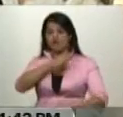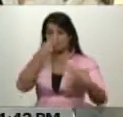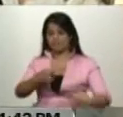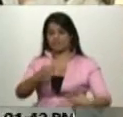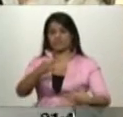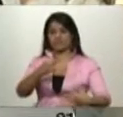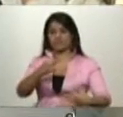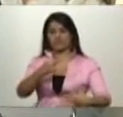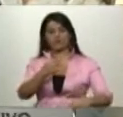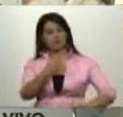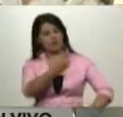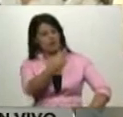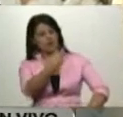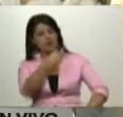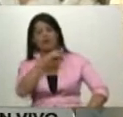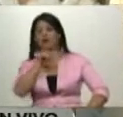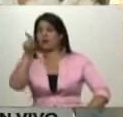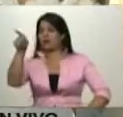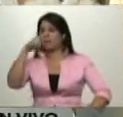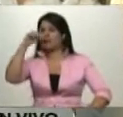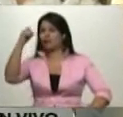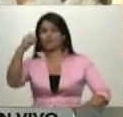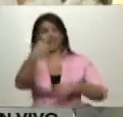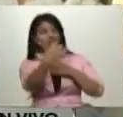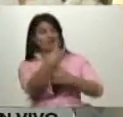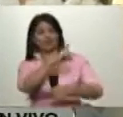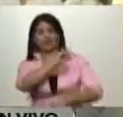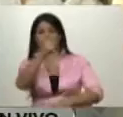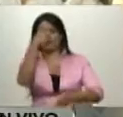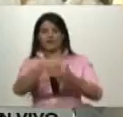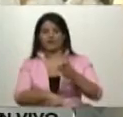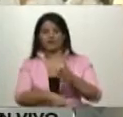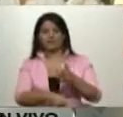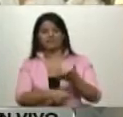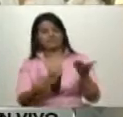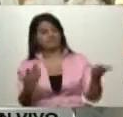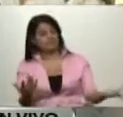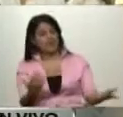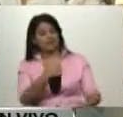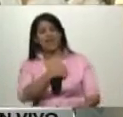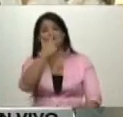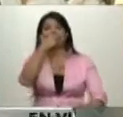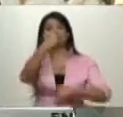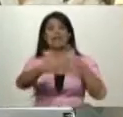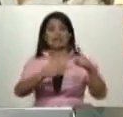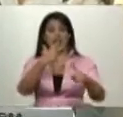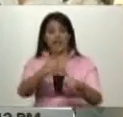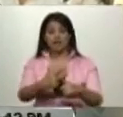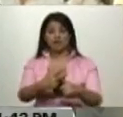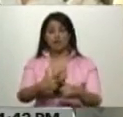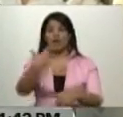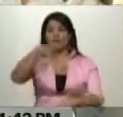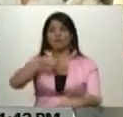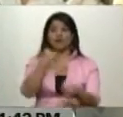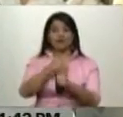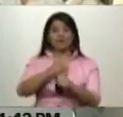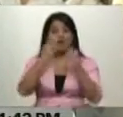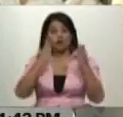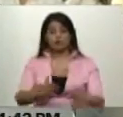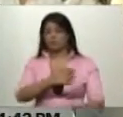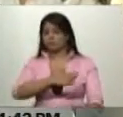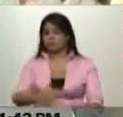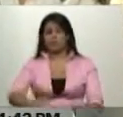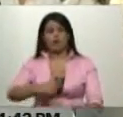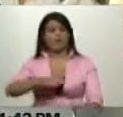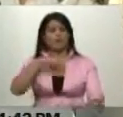dirigentes sindicales, pues se acabó, señores. Tenemos 3 años de inamovilidad y son 3 años en los cuales los trabajadores y las trabajadoras estamos dispuestos a dar